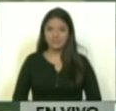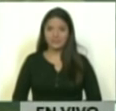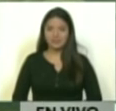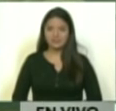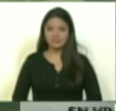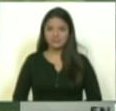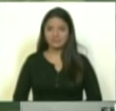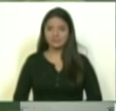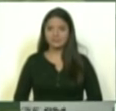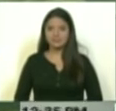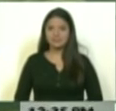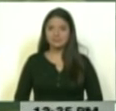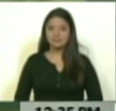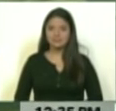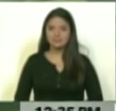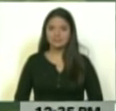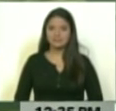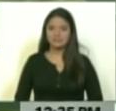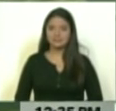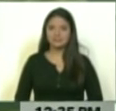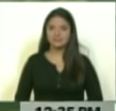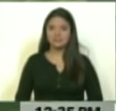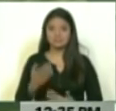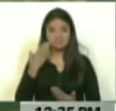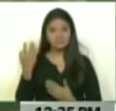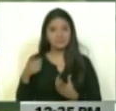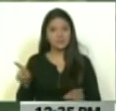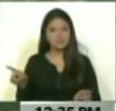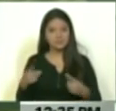Hay que saber sentir la música.